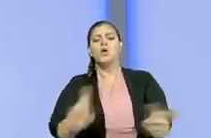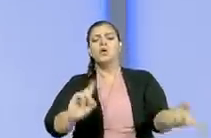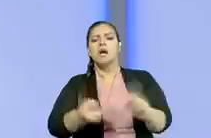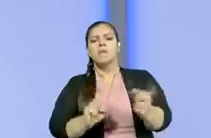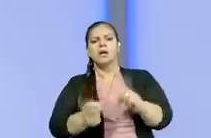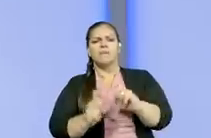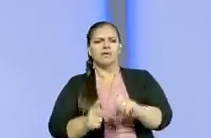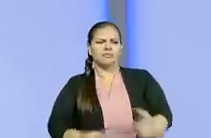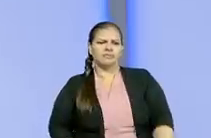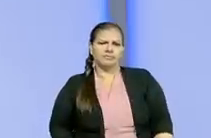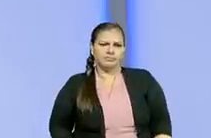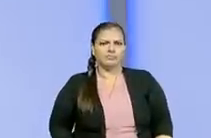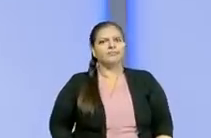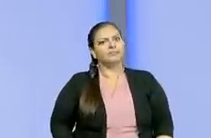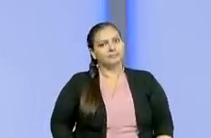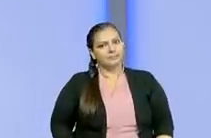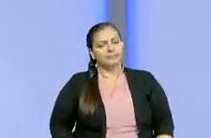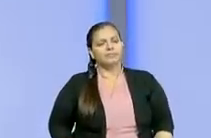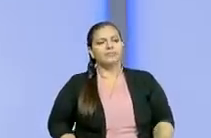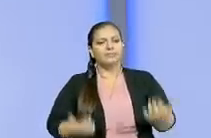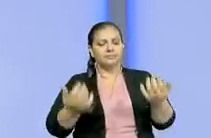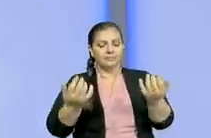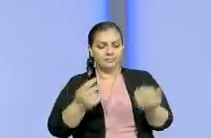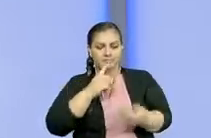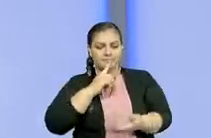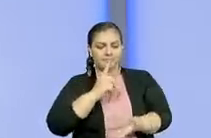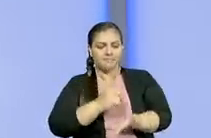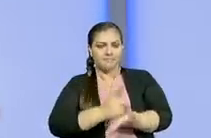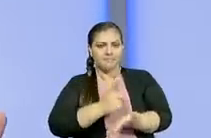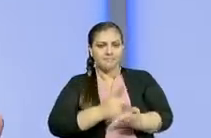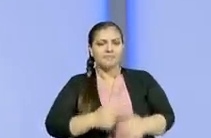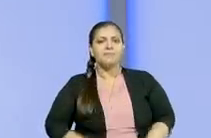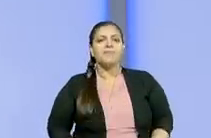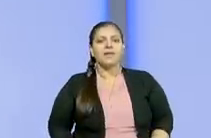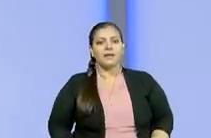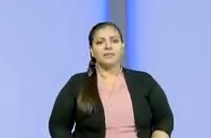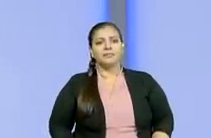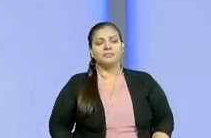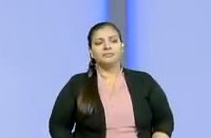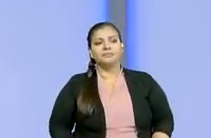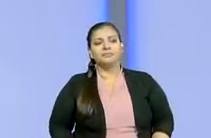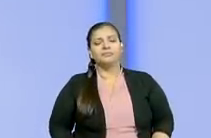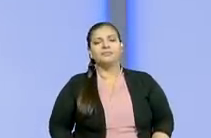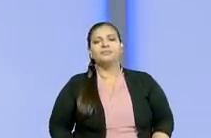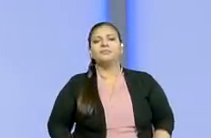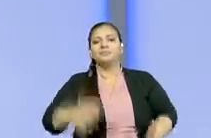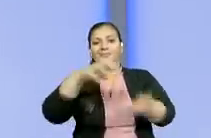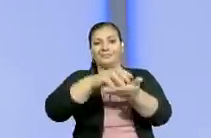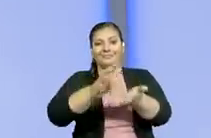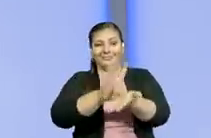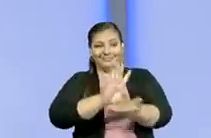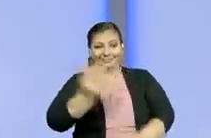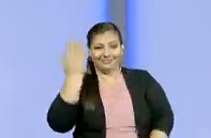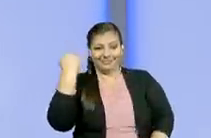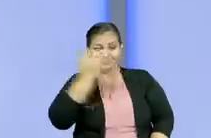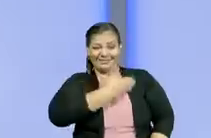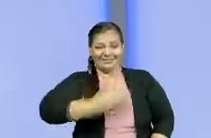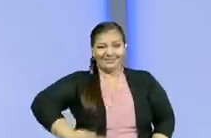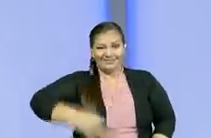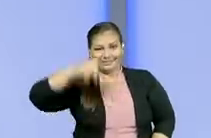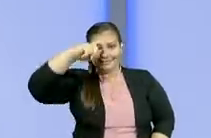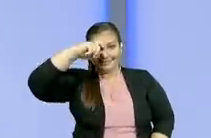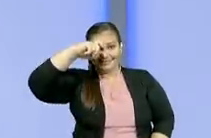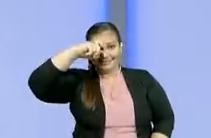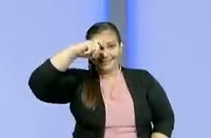así que eso no es dable. En el actual periodo creo que ha habido diversos momentos. Sí, hubo un bajón en el momento que se descalificó y se cesó